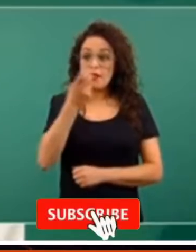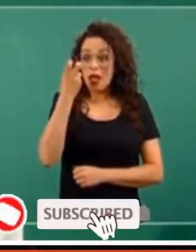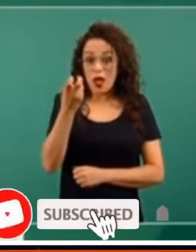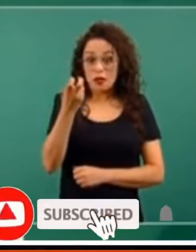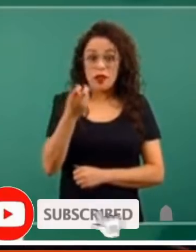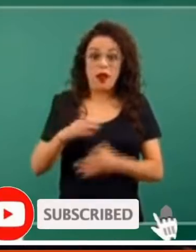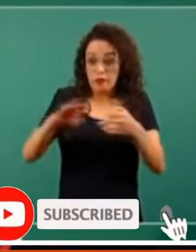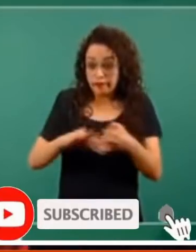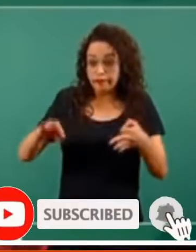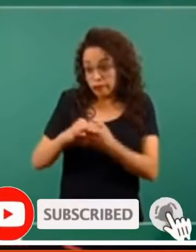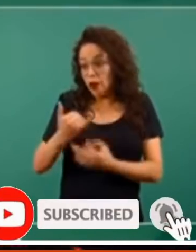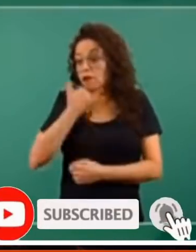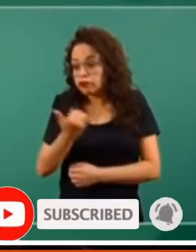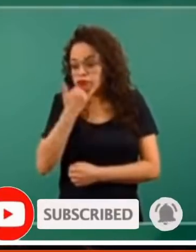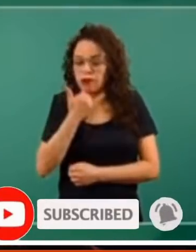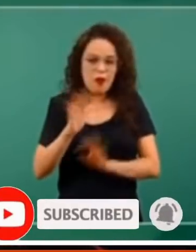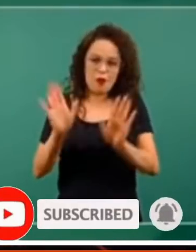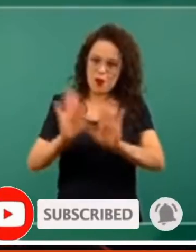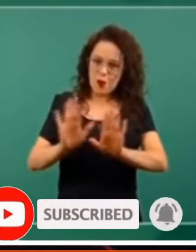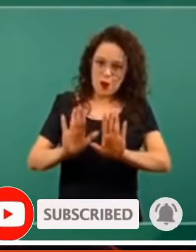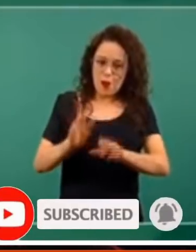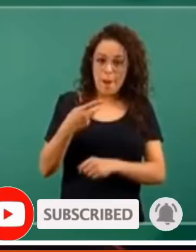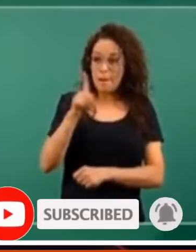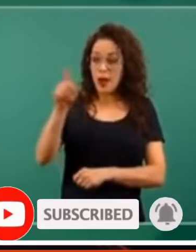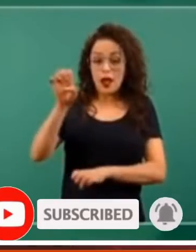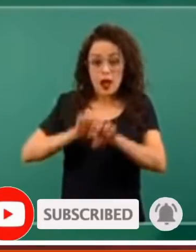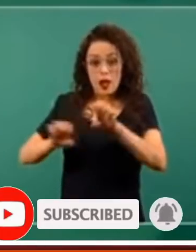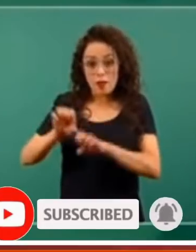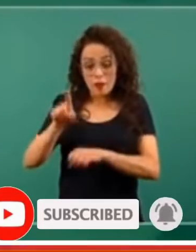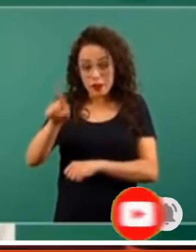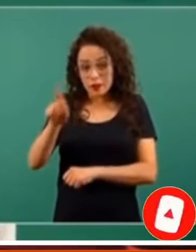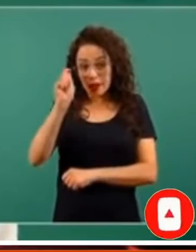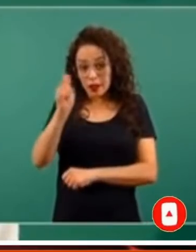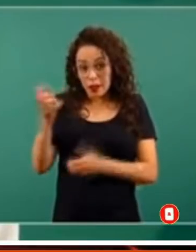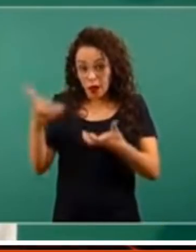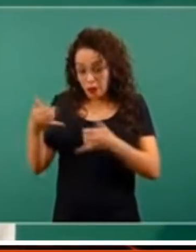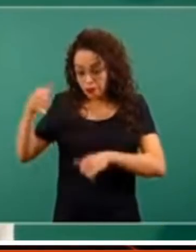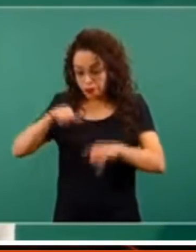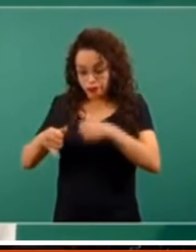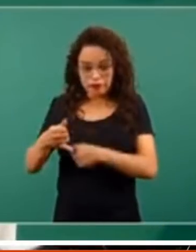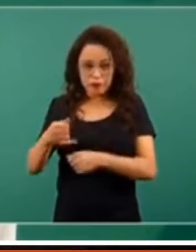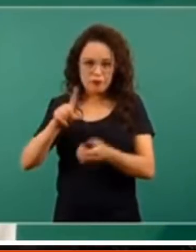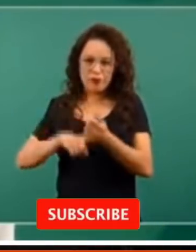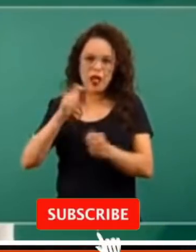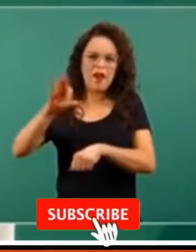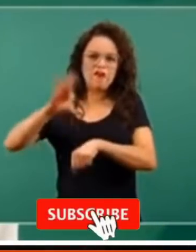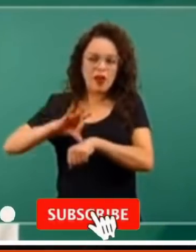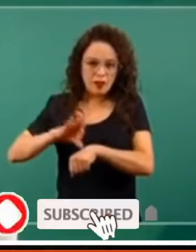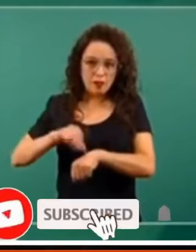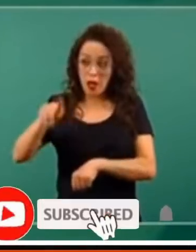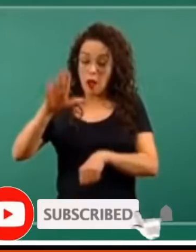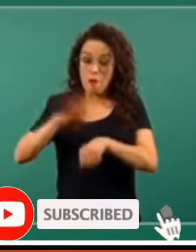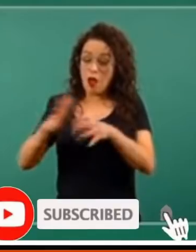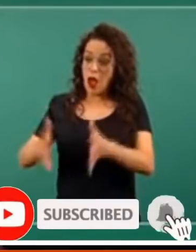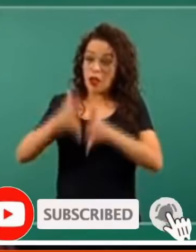tiempo, sino que las compañías farmacéuticas, y Astra es una de las compañías más poderosas,